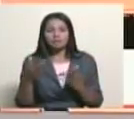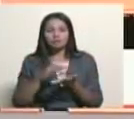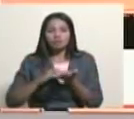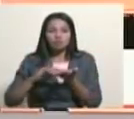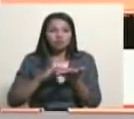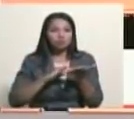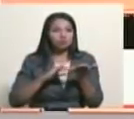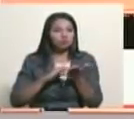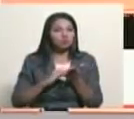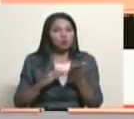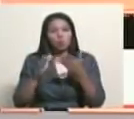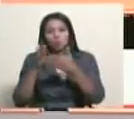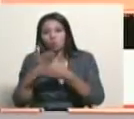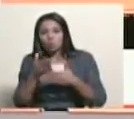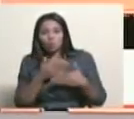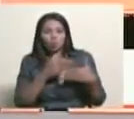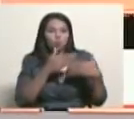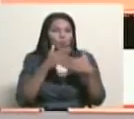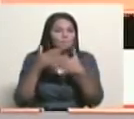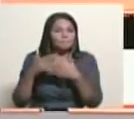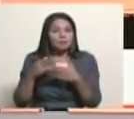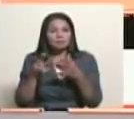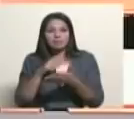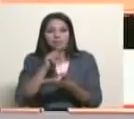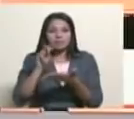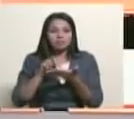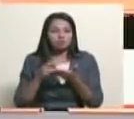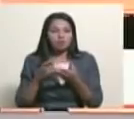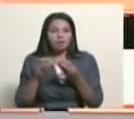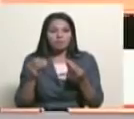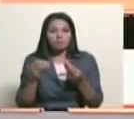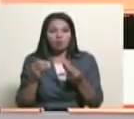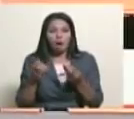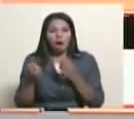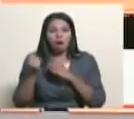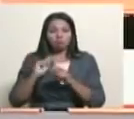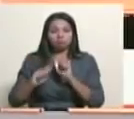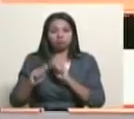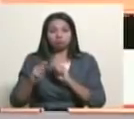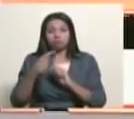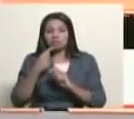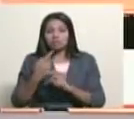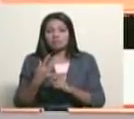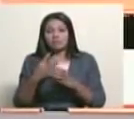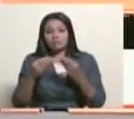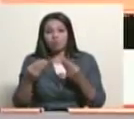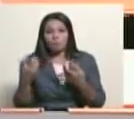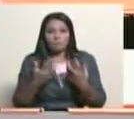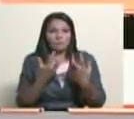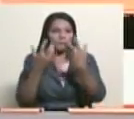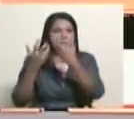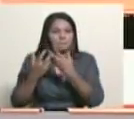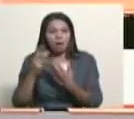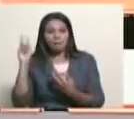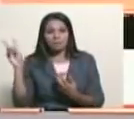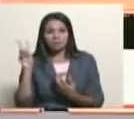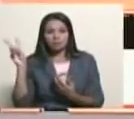soluciones de convivencia nacional a las contradicciones y al conflicto venezolano.